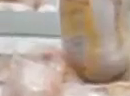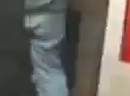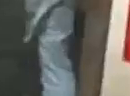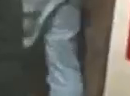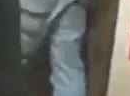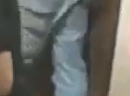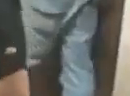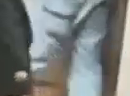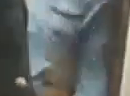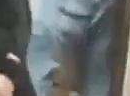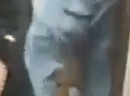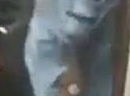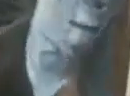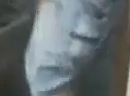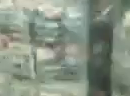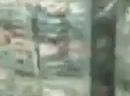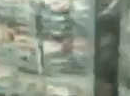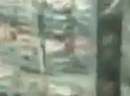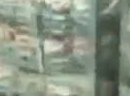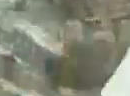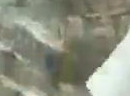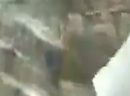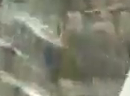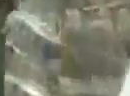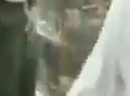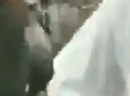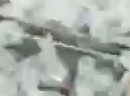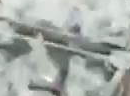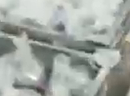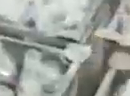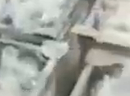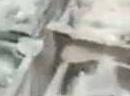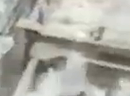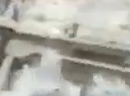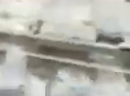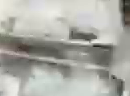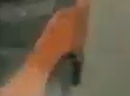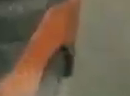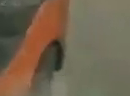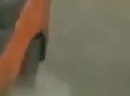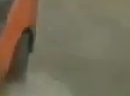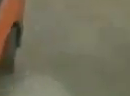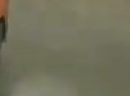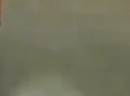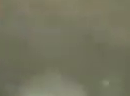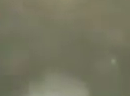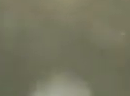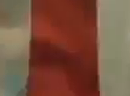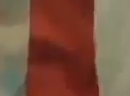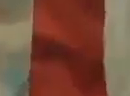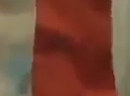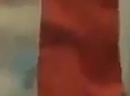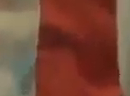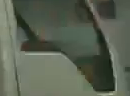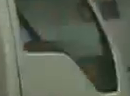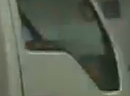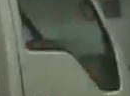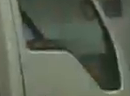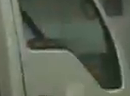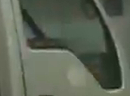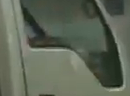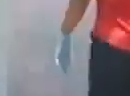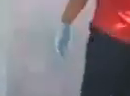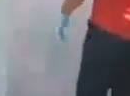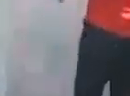patria. Venezuela fue creada para tener un futuro grandioso. Vamos a garantizar la igualdad,